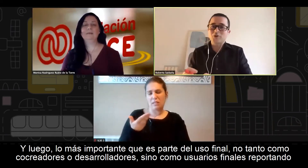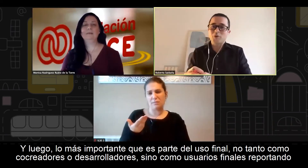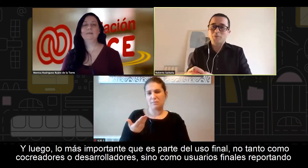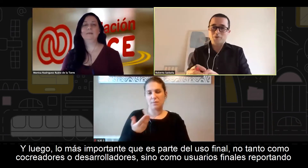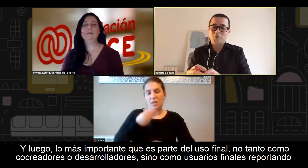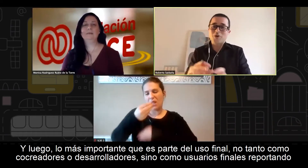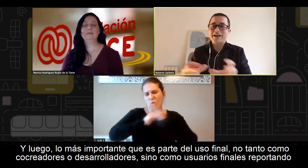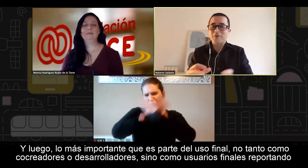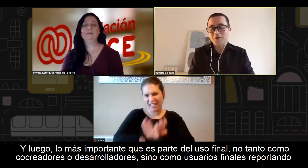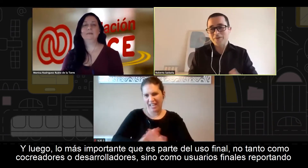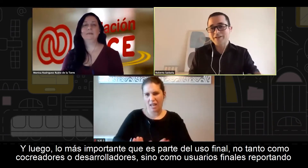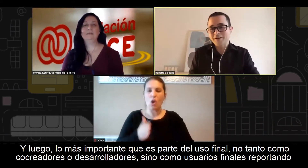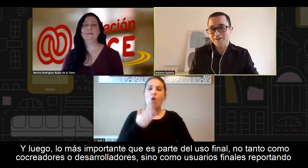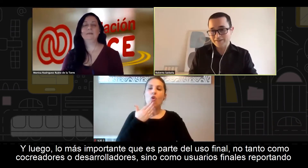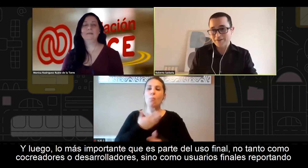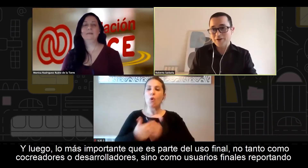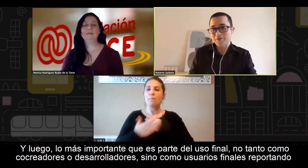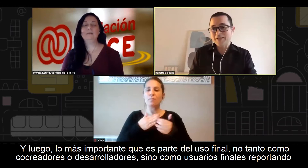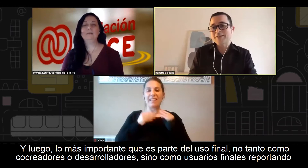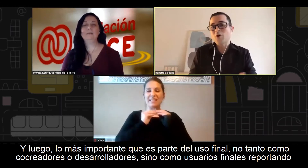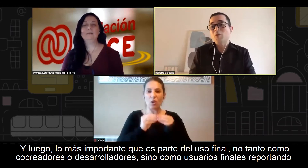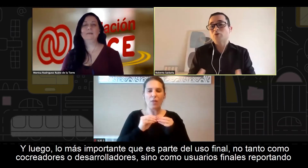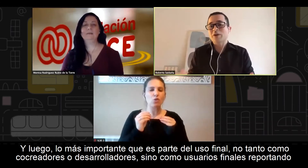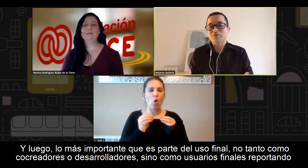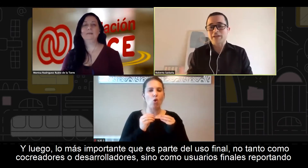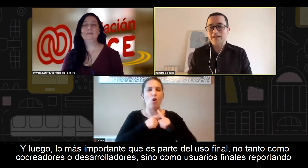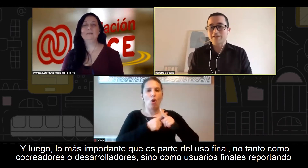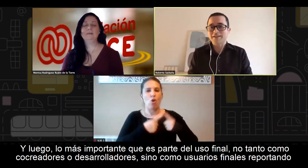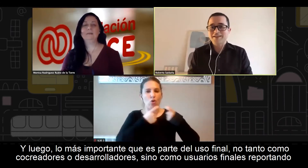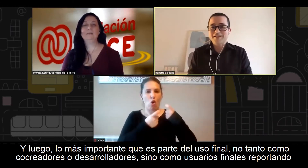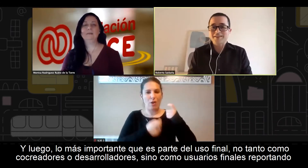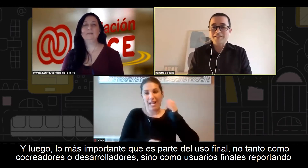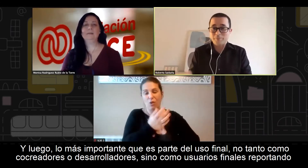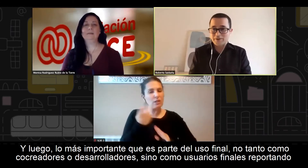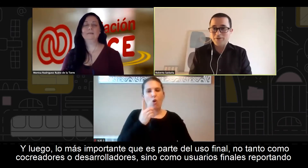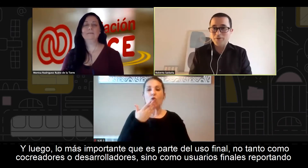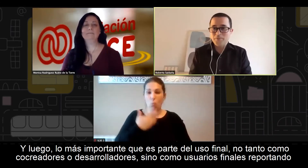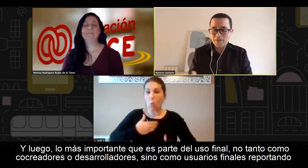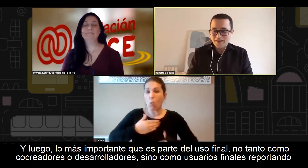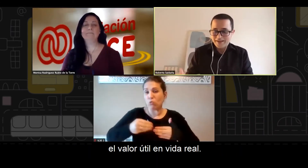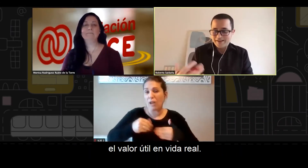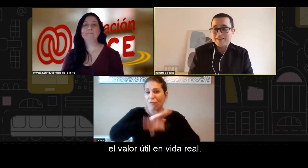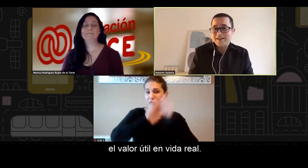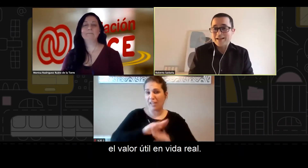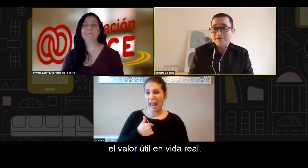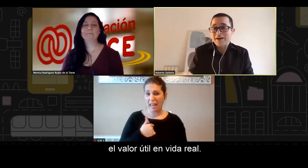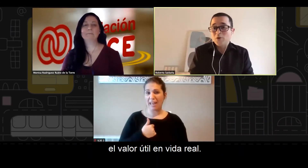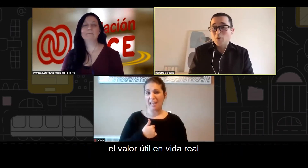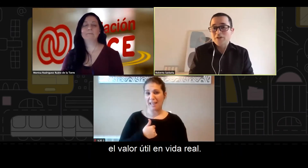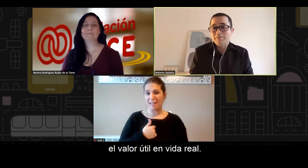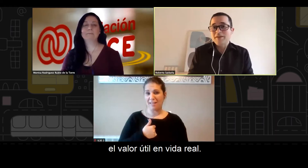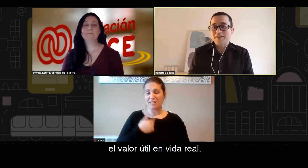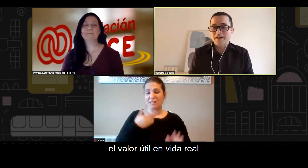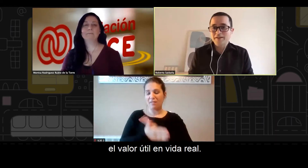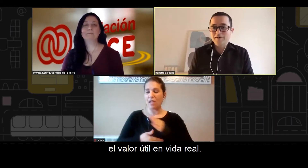tanto como co-creadores o desarrolladores, sino como usuarios finales, reportando el valor útil